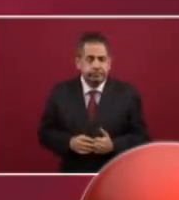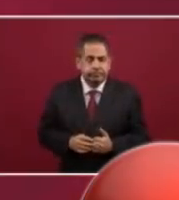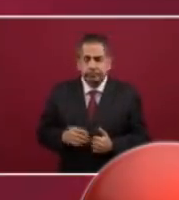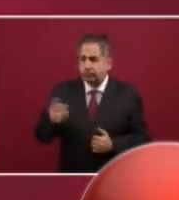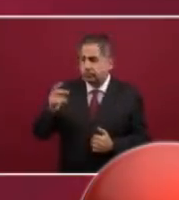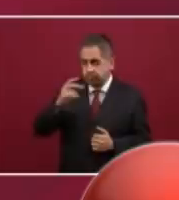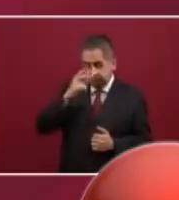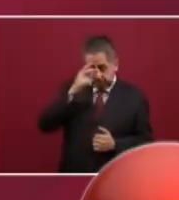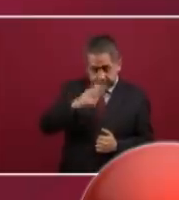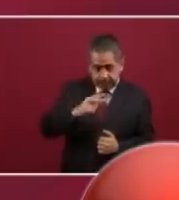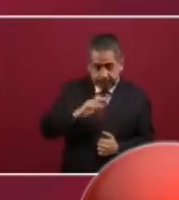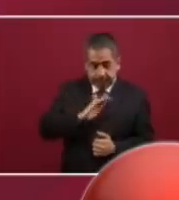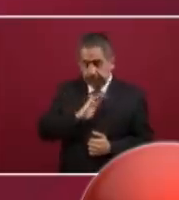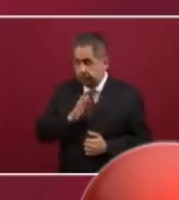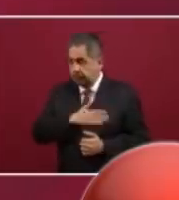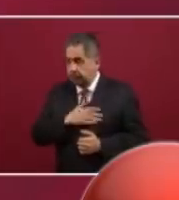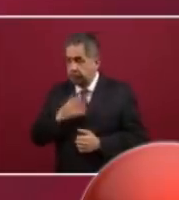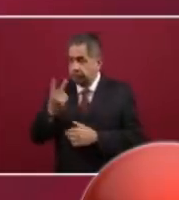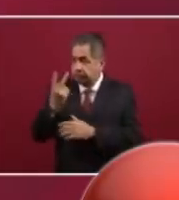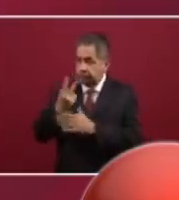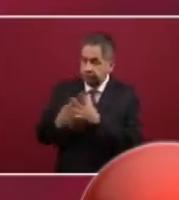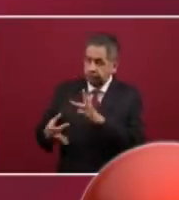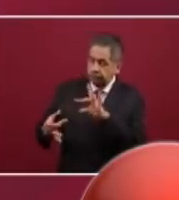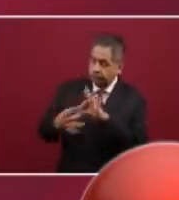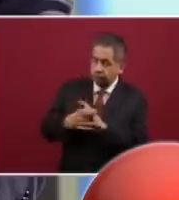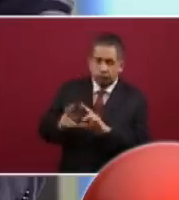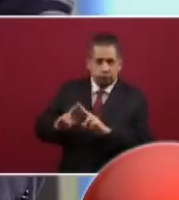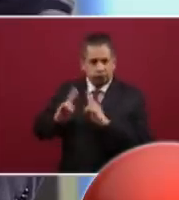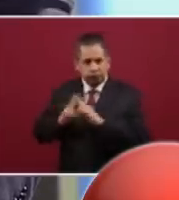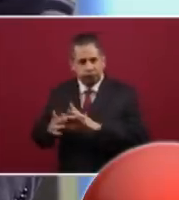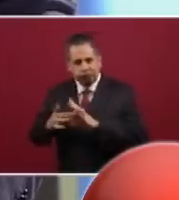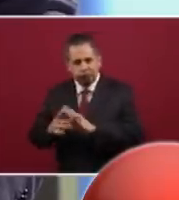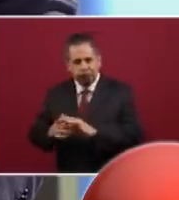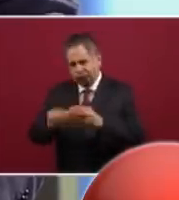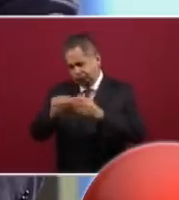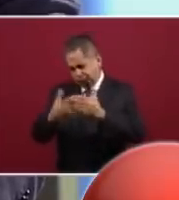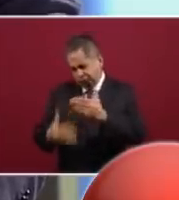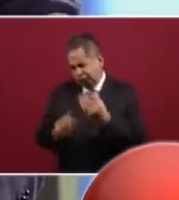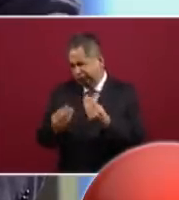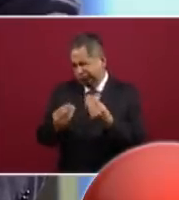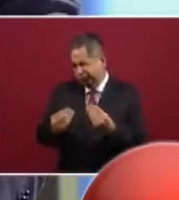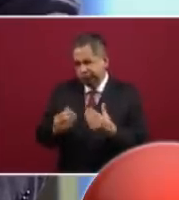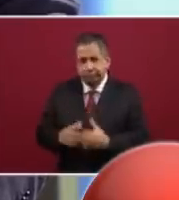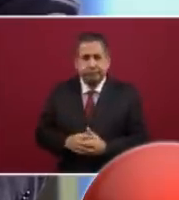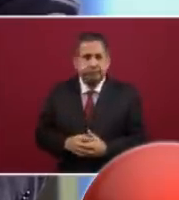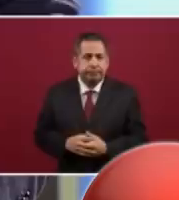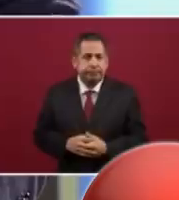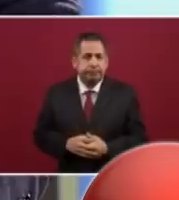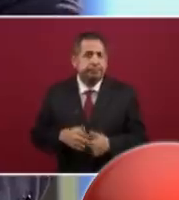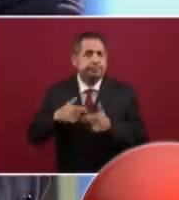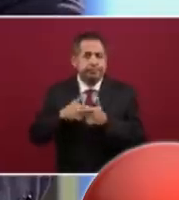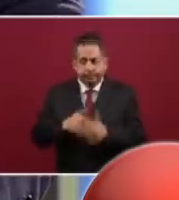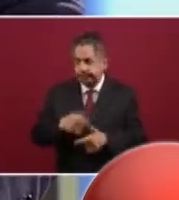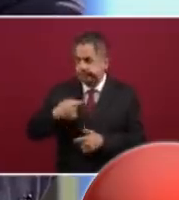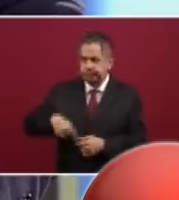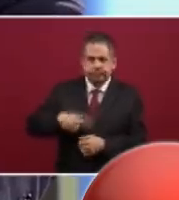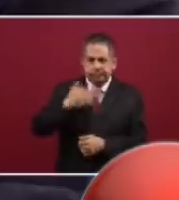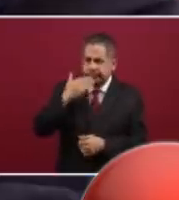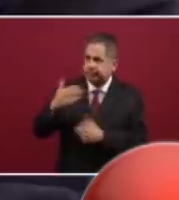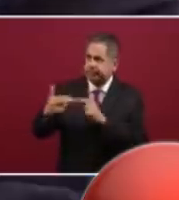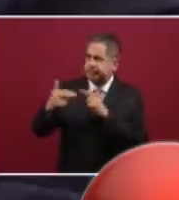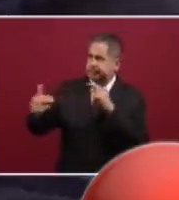une a México con España. Vamos a seguir manteniendo una muy buena